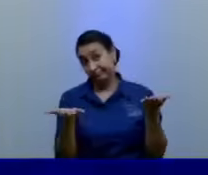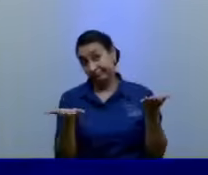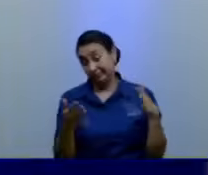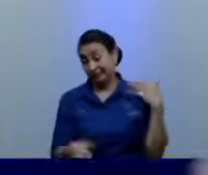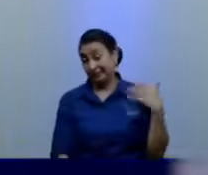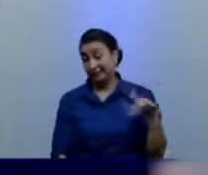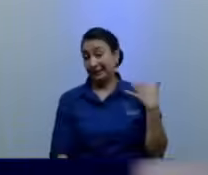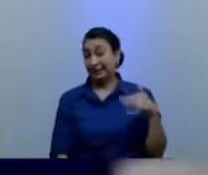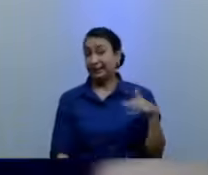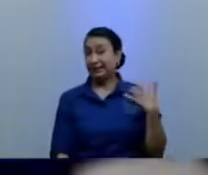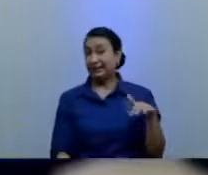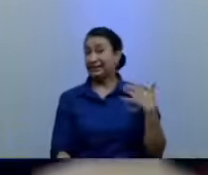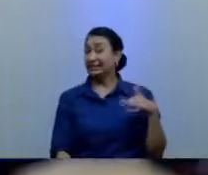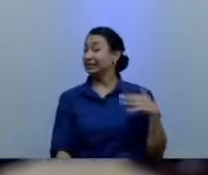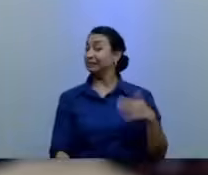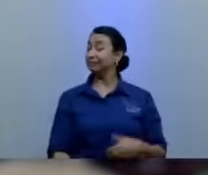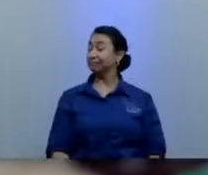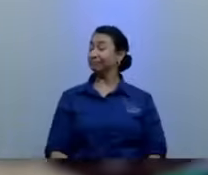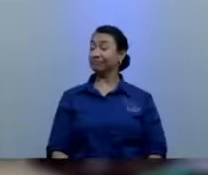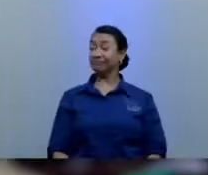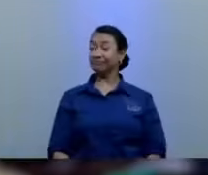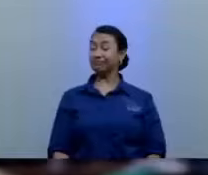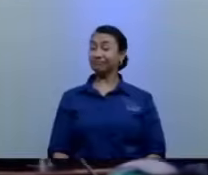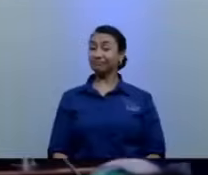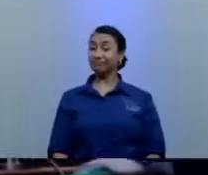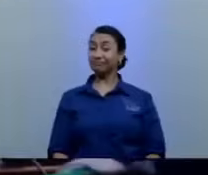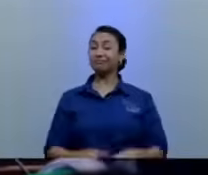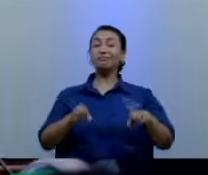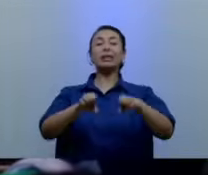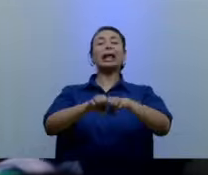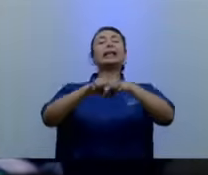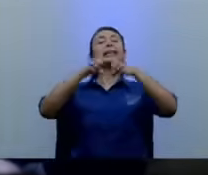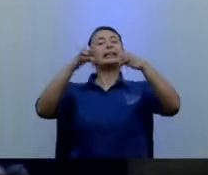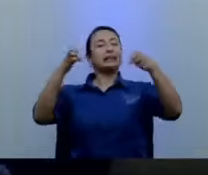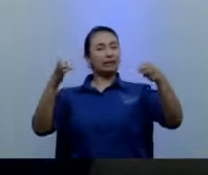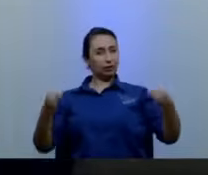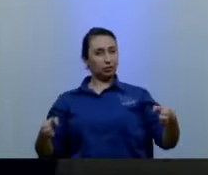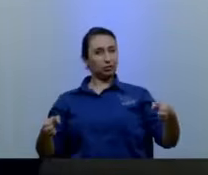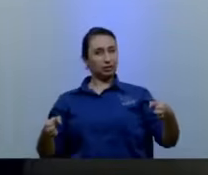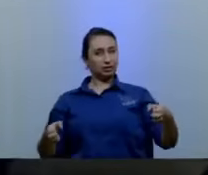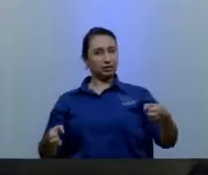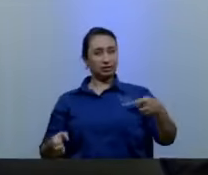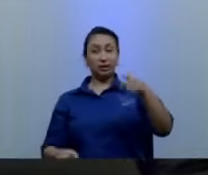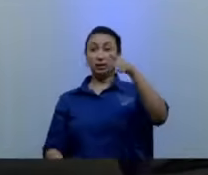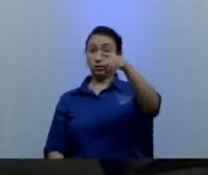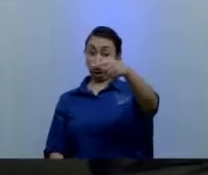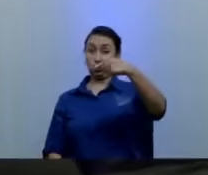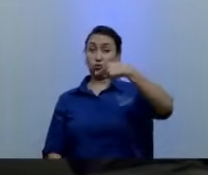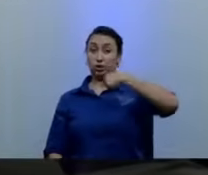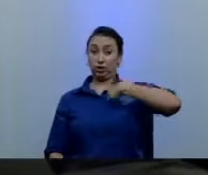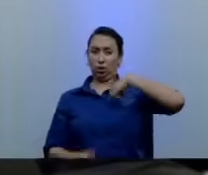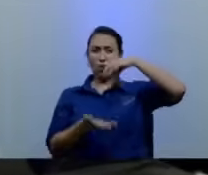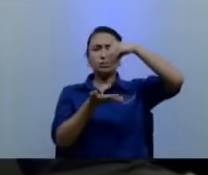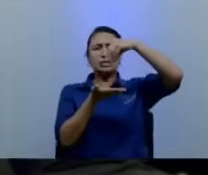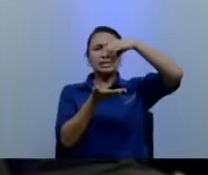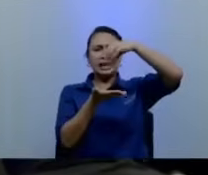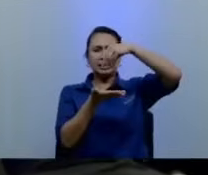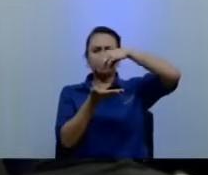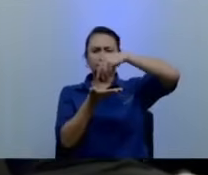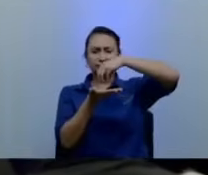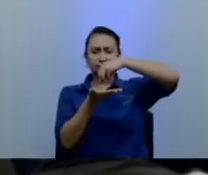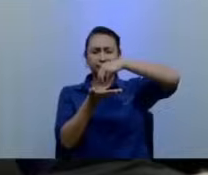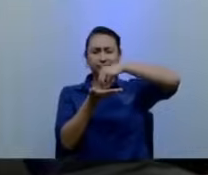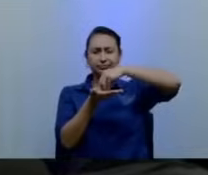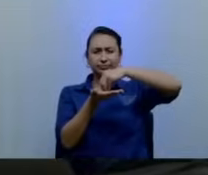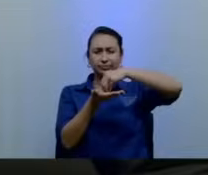Ahí sí ya se pone cardíaca la cosa, ¿eh? Entonces, tened sal en vosotros. Pero es que ¿de qué otra manera? Estamos